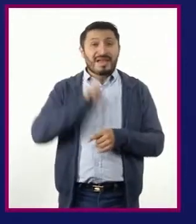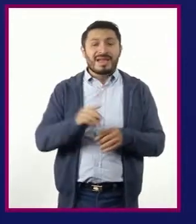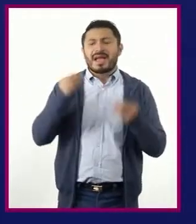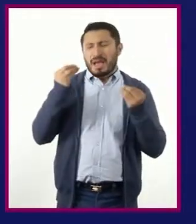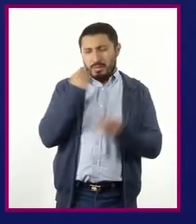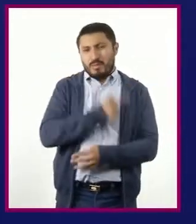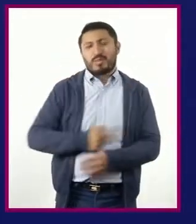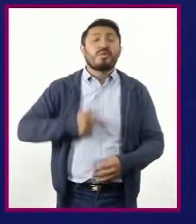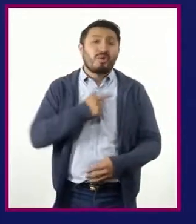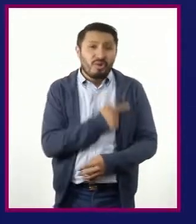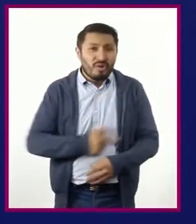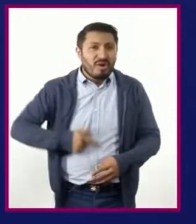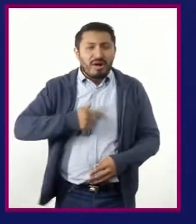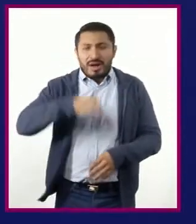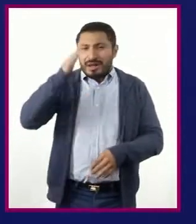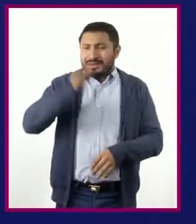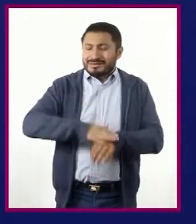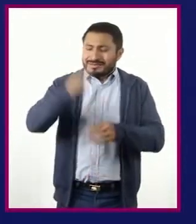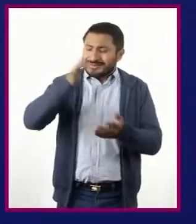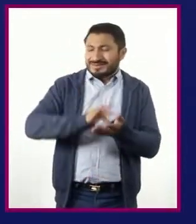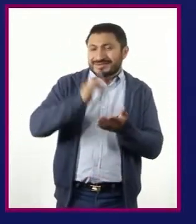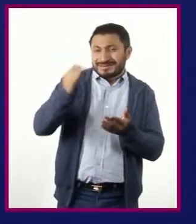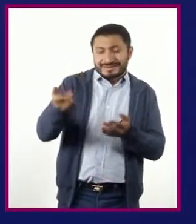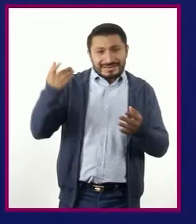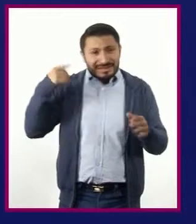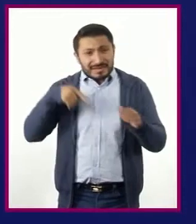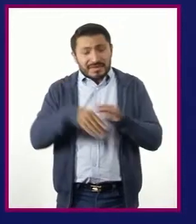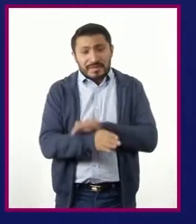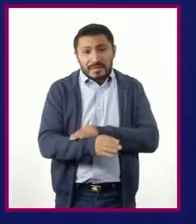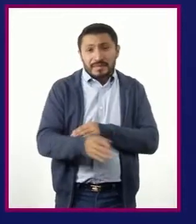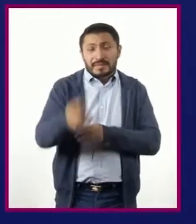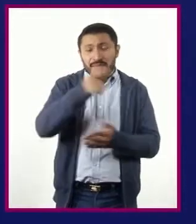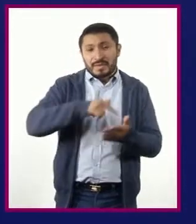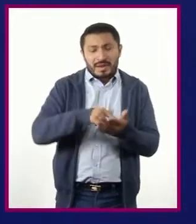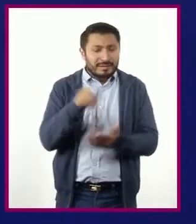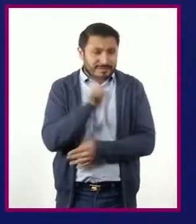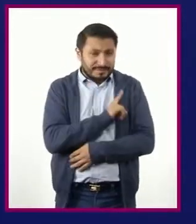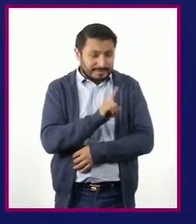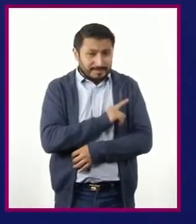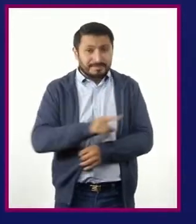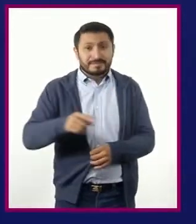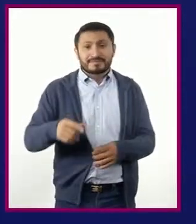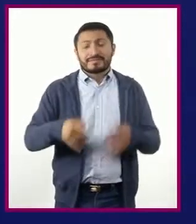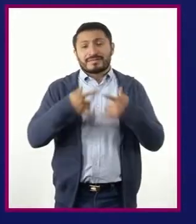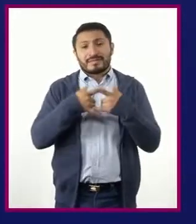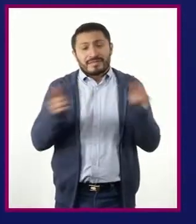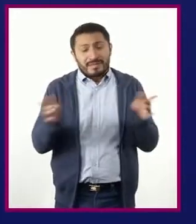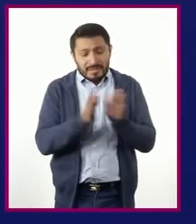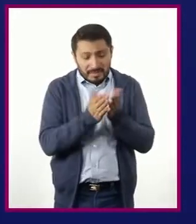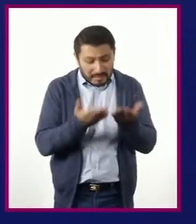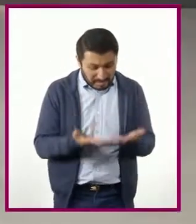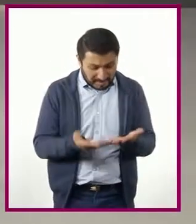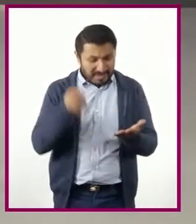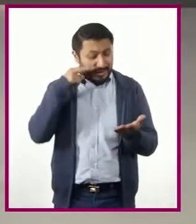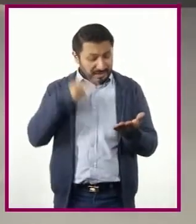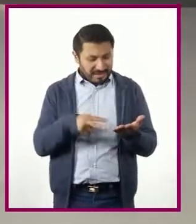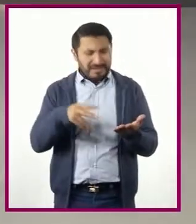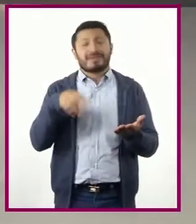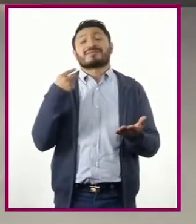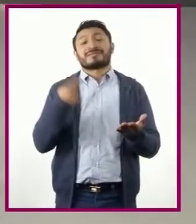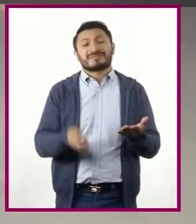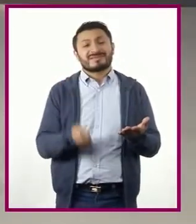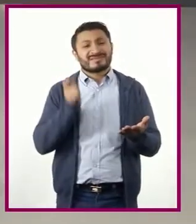mucho gusto y más devoción, se entró en un aposento a solas, y abriendo el papel, vio que decía de esta